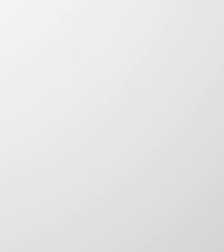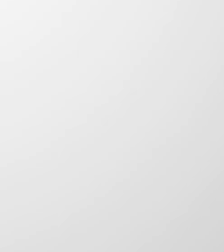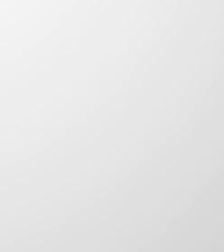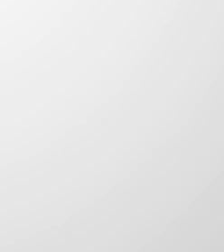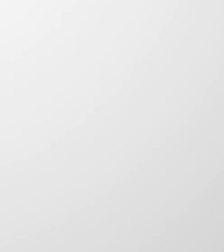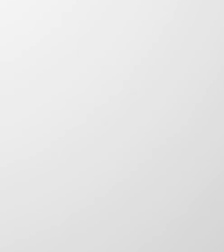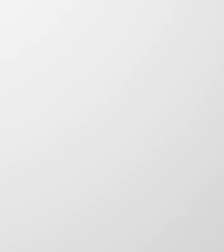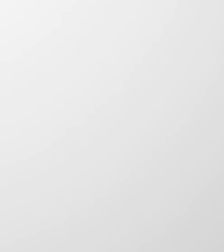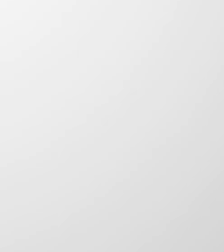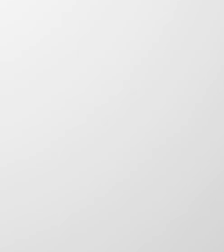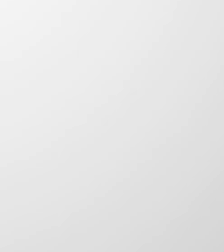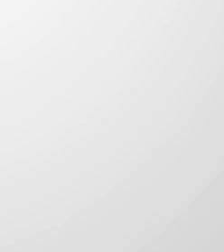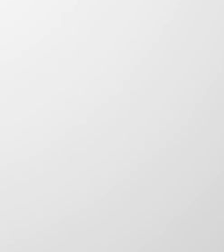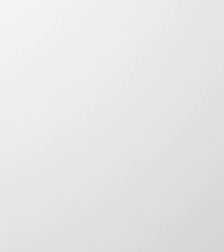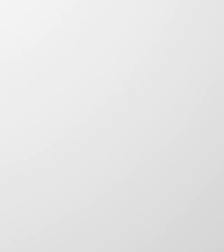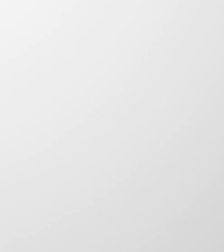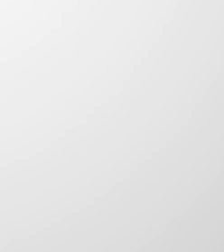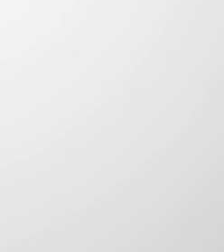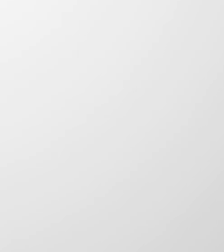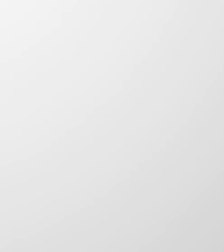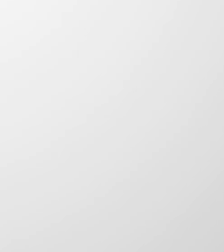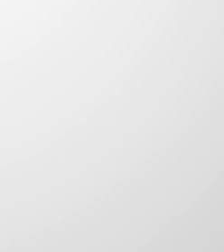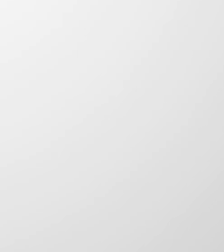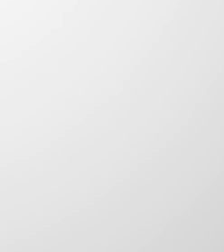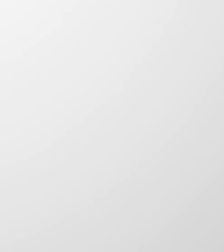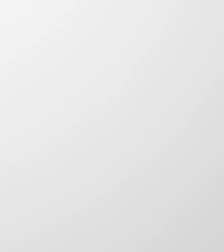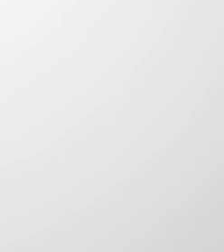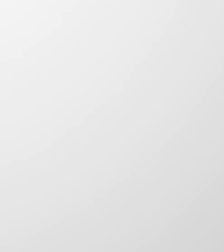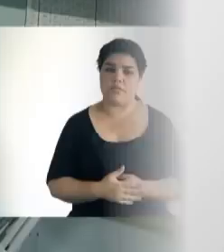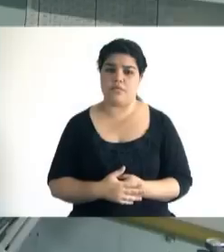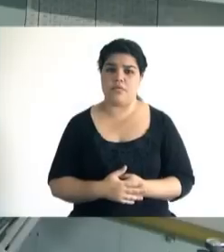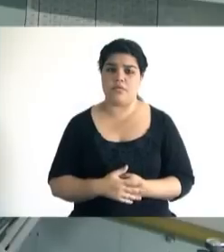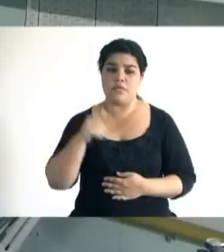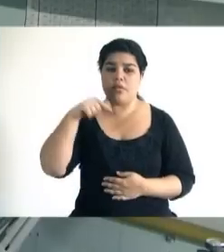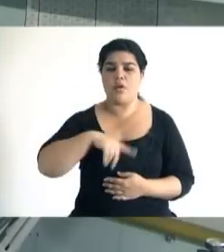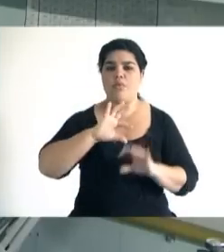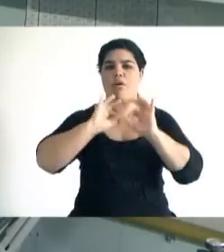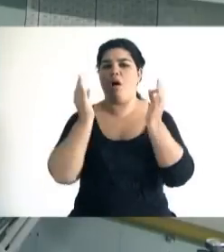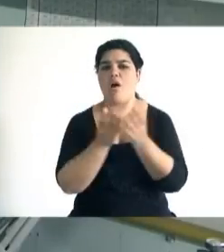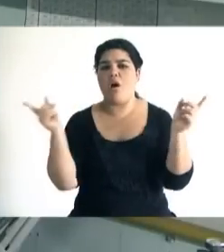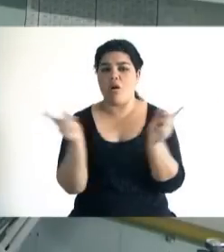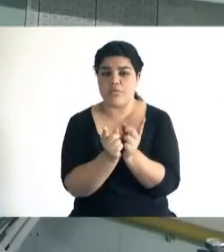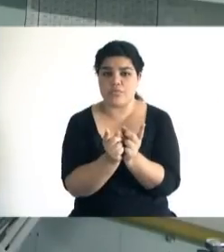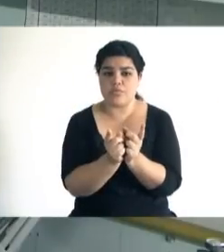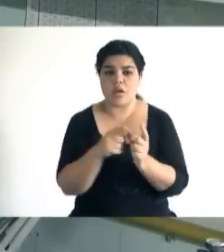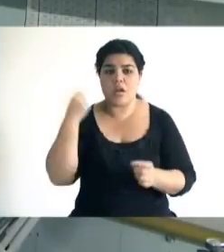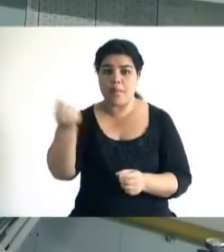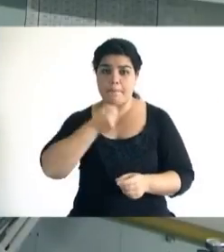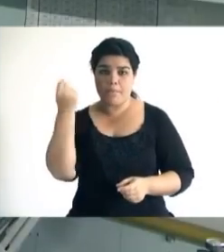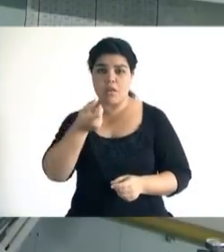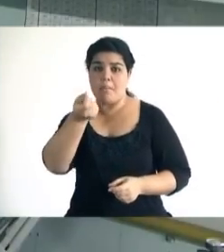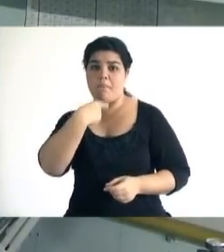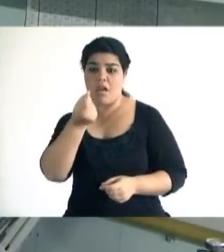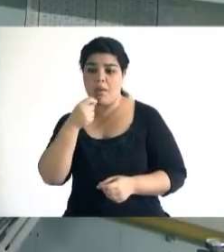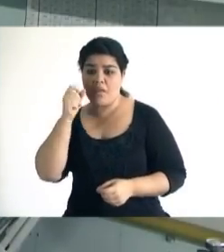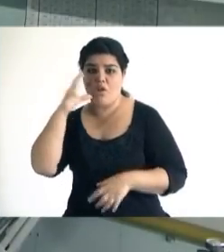tipo de medidas. Pueden acarrear consecuencias indeseables desde cualquier punto de vista. Entonces como conclusión final es importante que los medicamentos